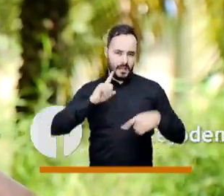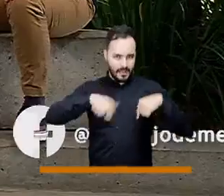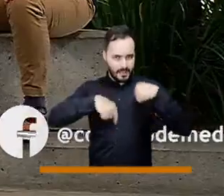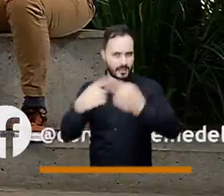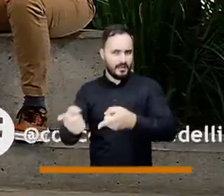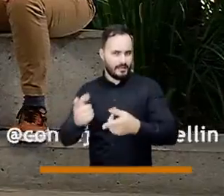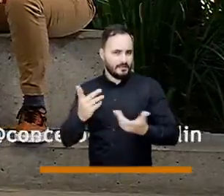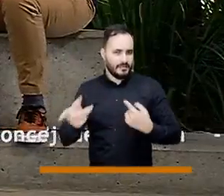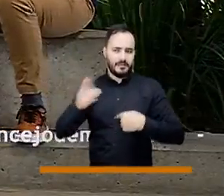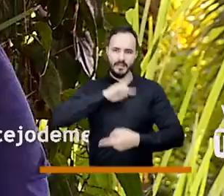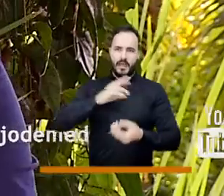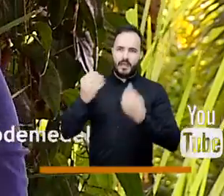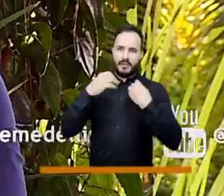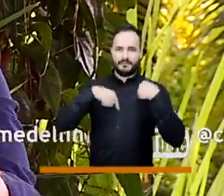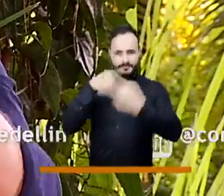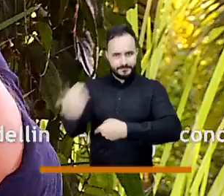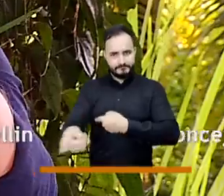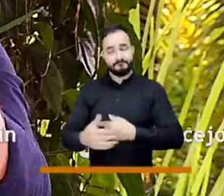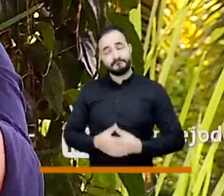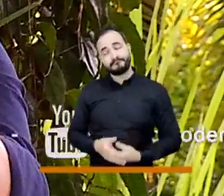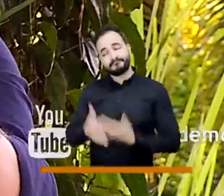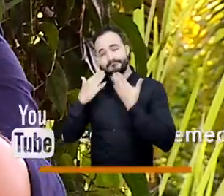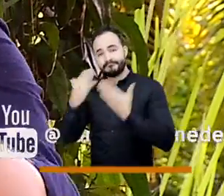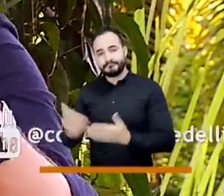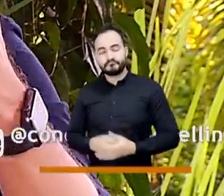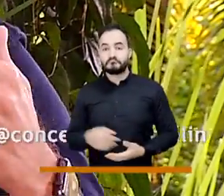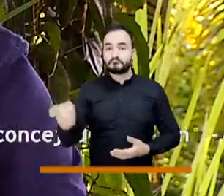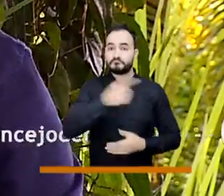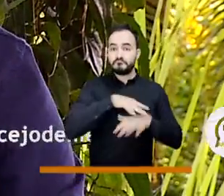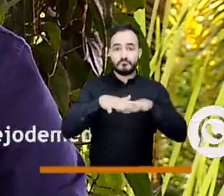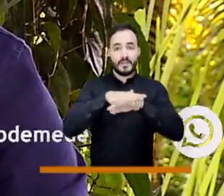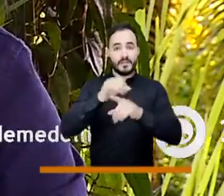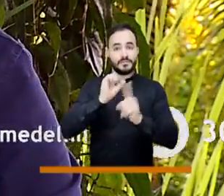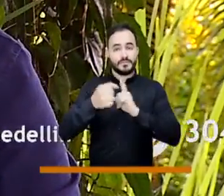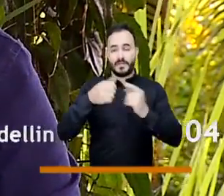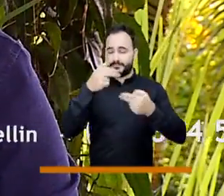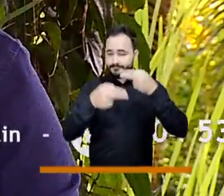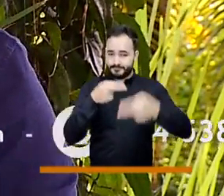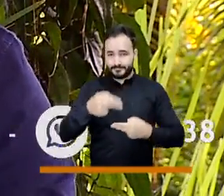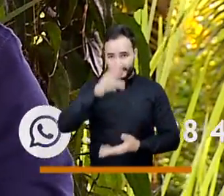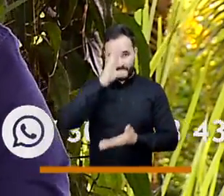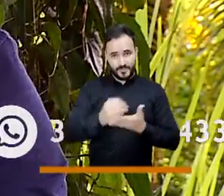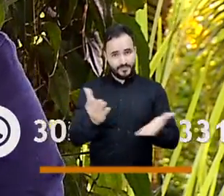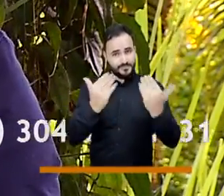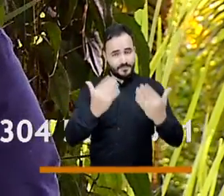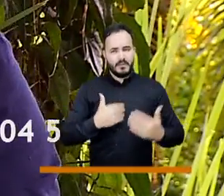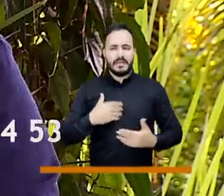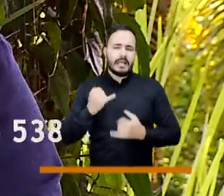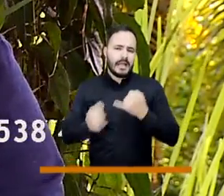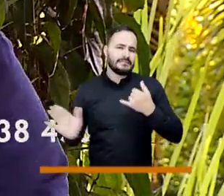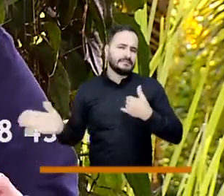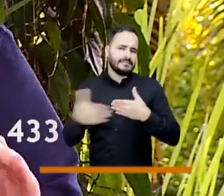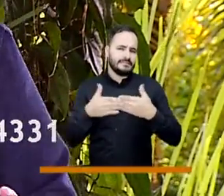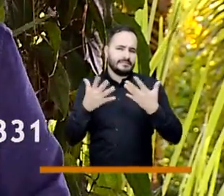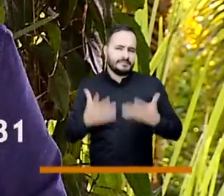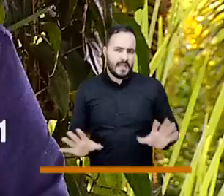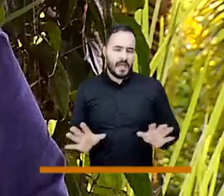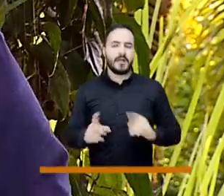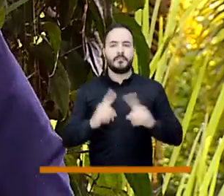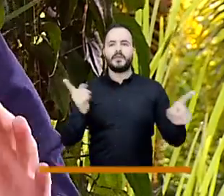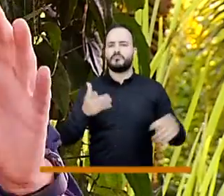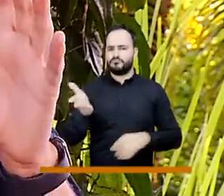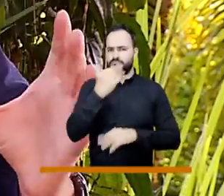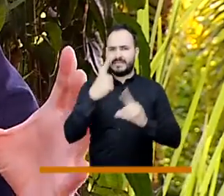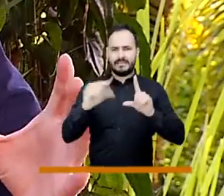eso. Muchas gracias, Natalia, por tu opinión y la opinión de ustedes. La seguimos escuchando en redes sociales. El programa está por terminar, pero la